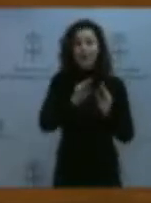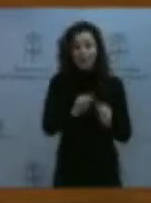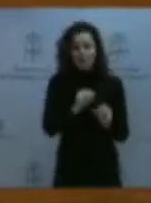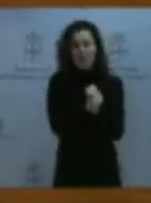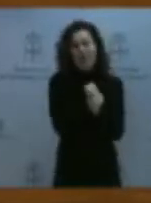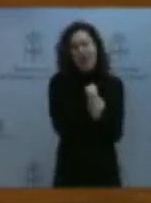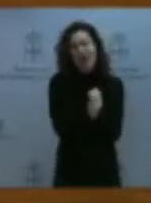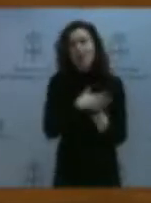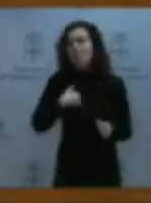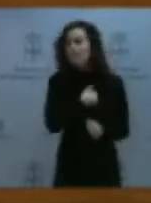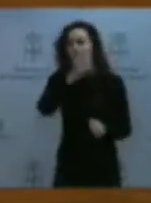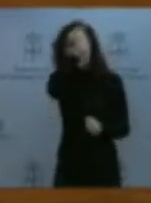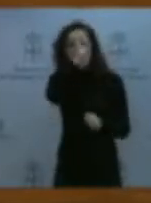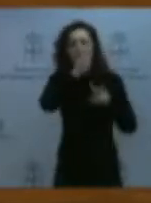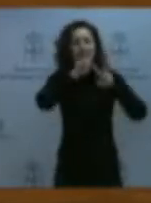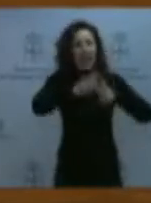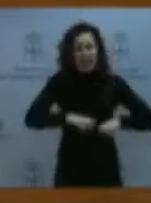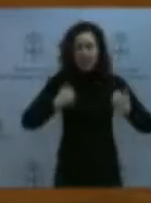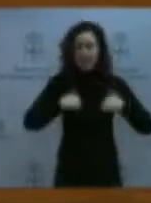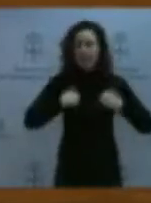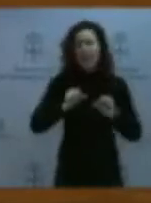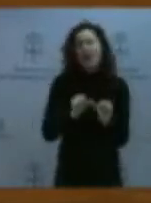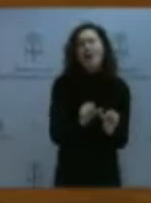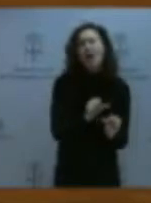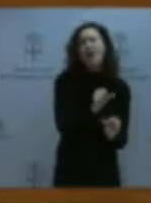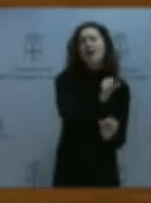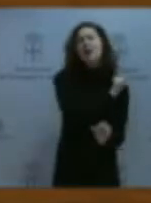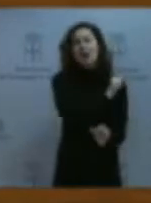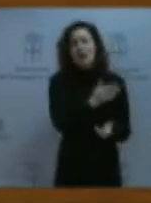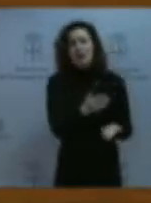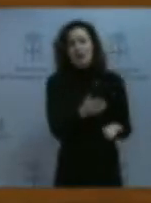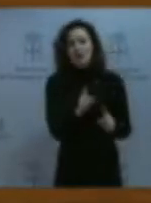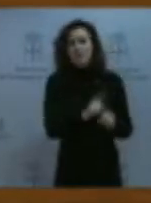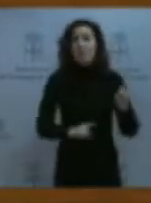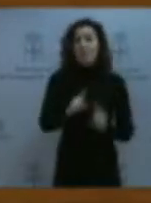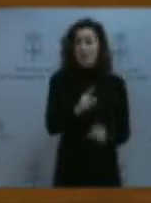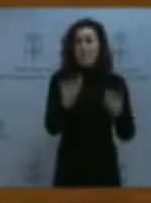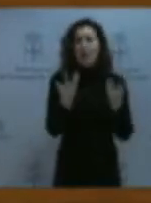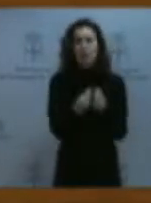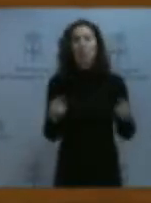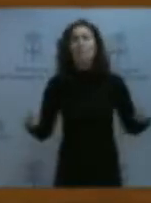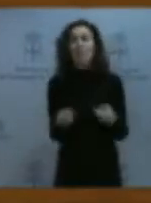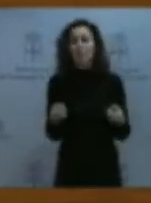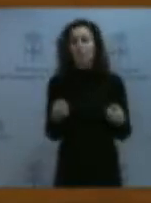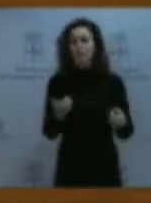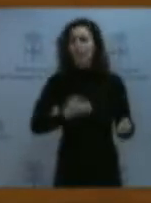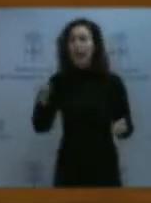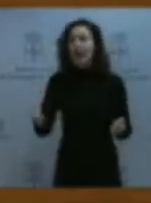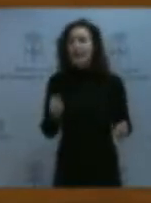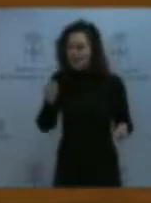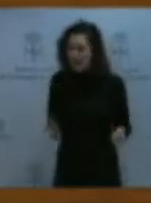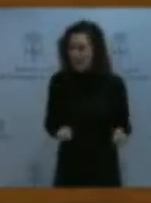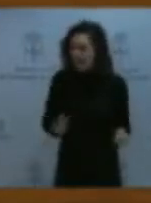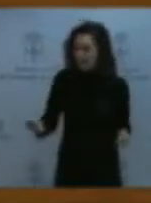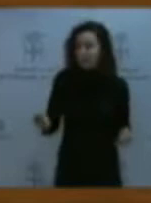Chao durante muchos años. Con los problemas, con el alcalde de Grandas de Salime, lo que ocurre es que este equipo de investigación acaba